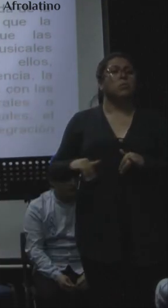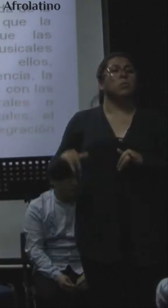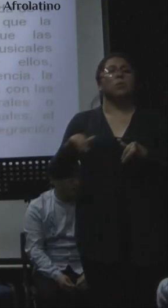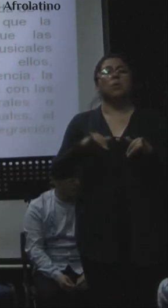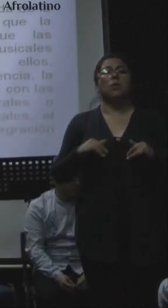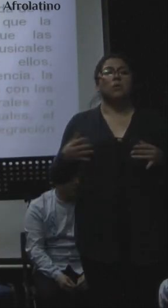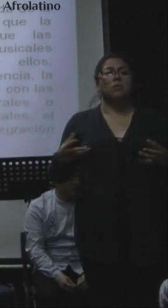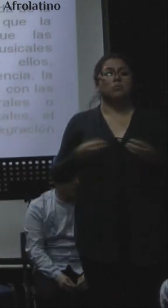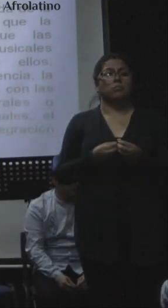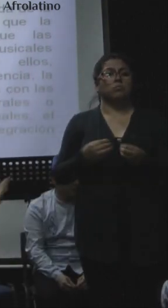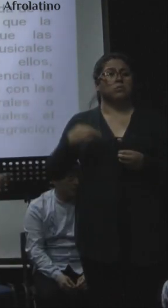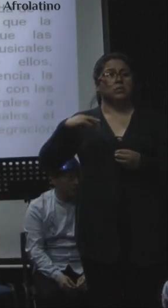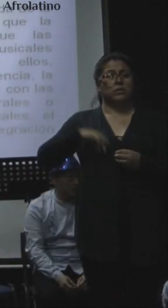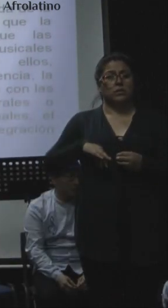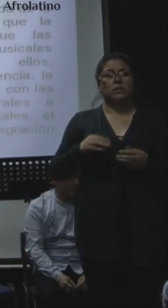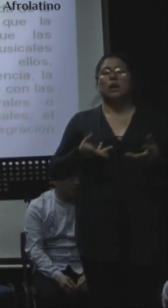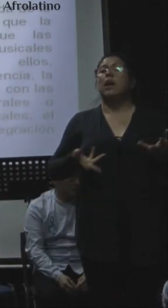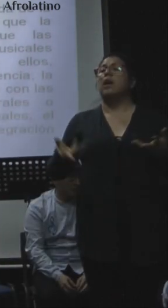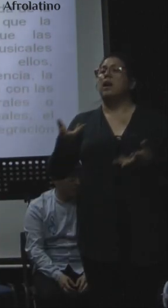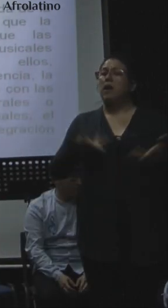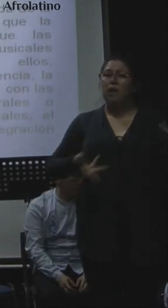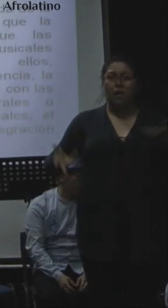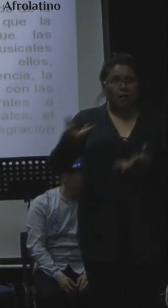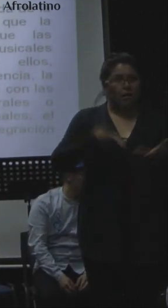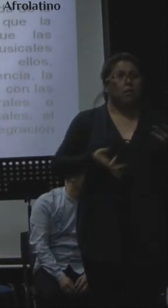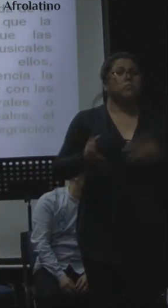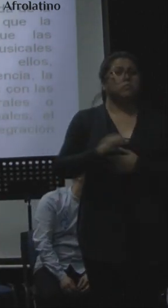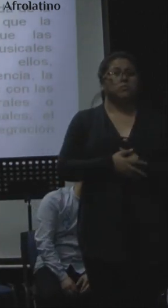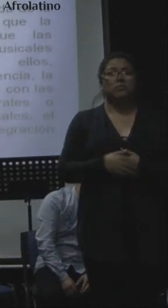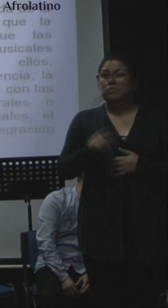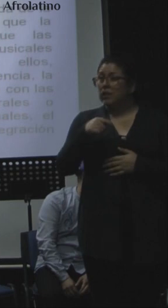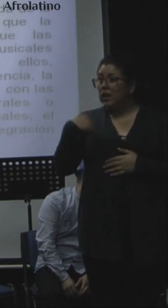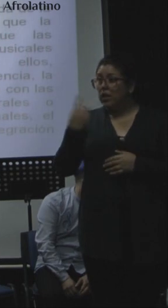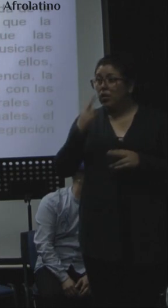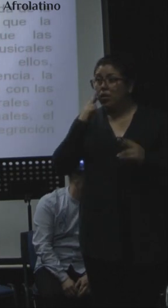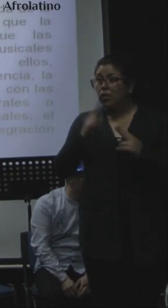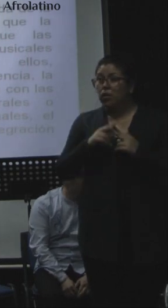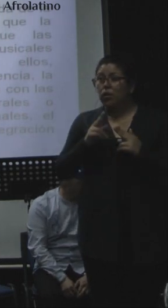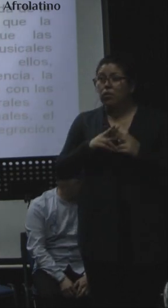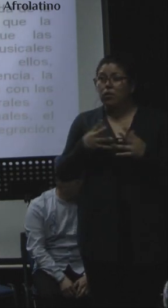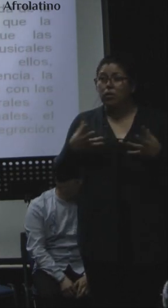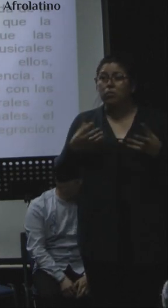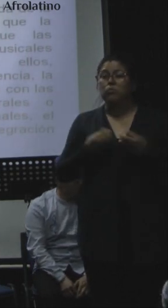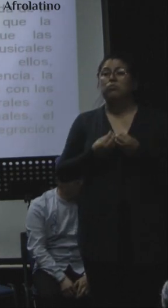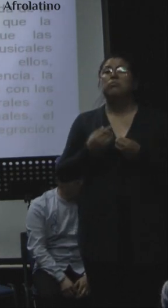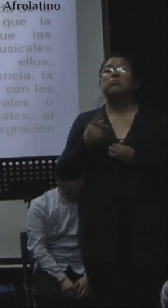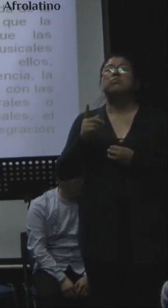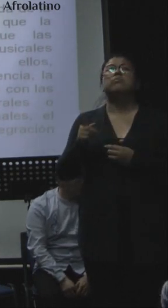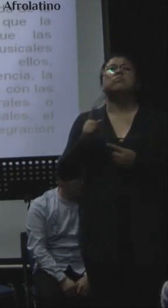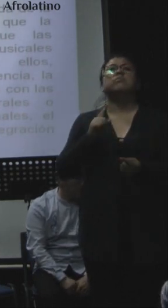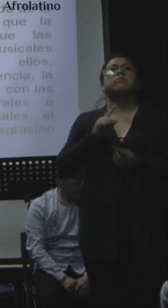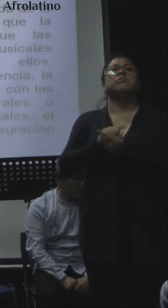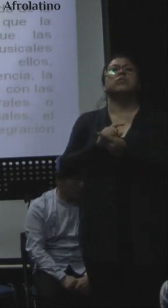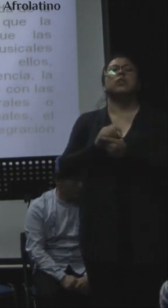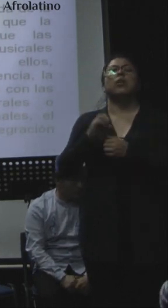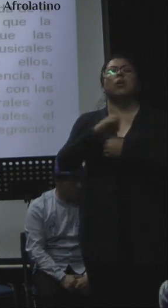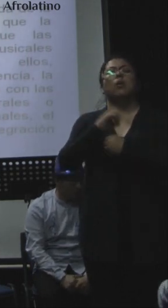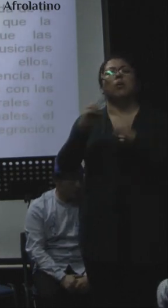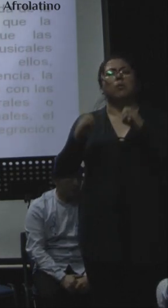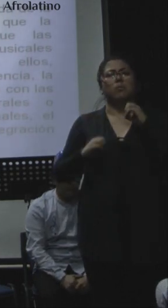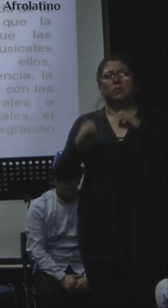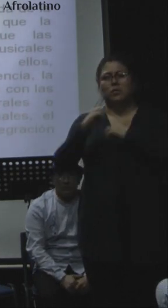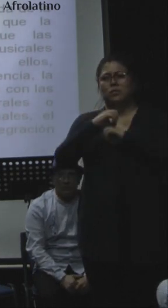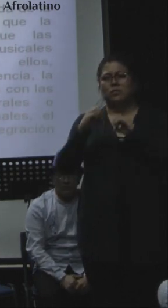los beneficios, se interrelacionen. ¿Saben cómo se conocieron ellos? Tengo entendido que fue en